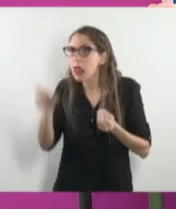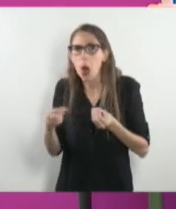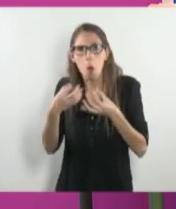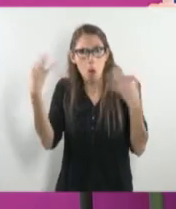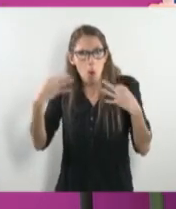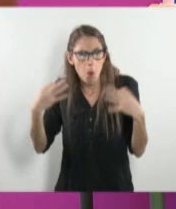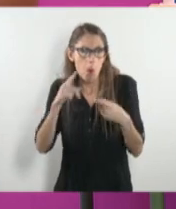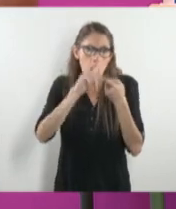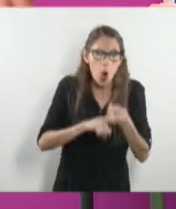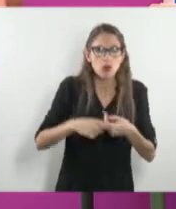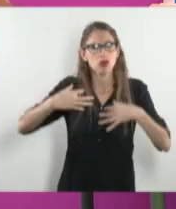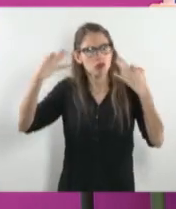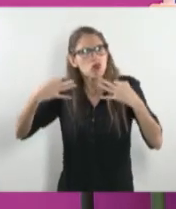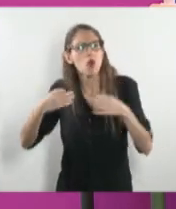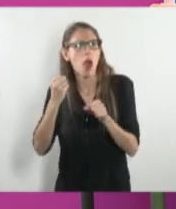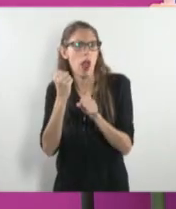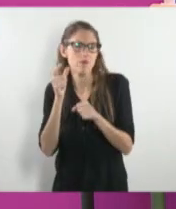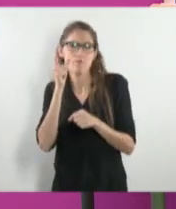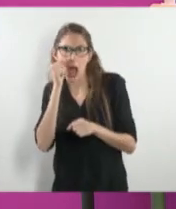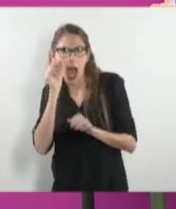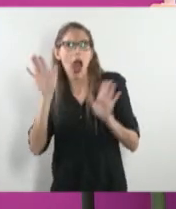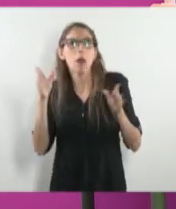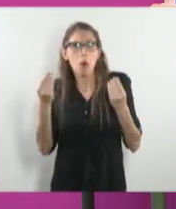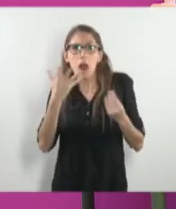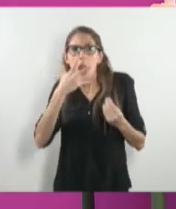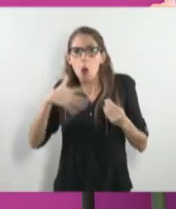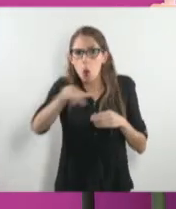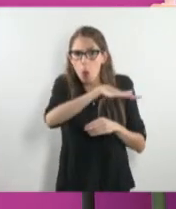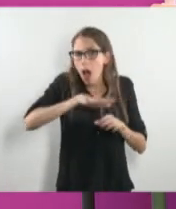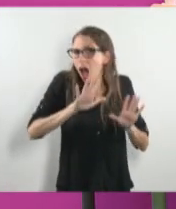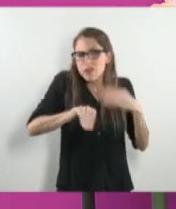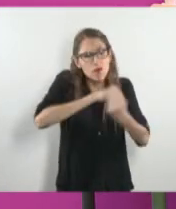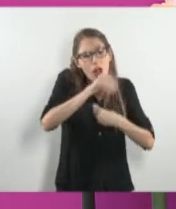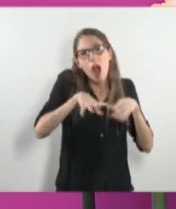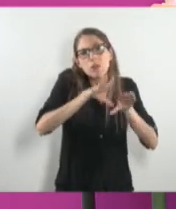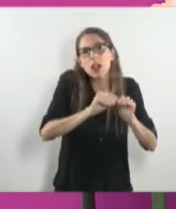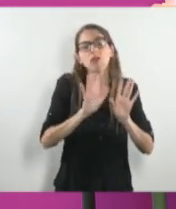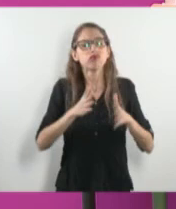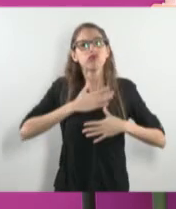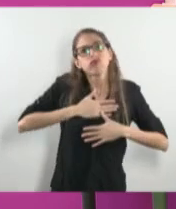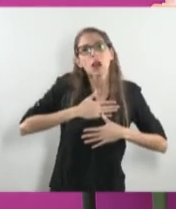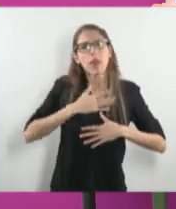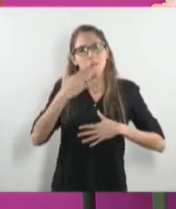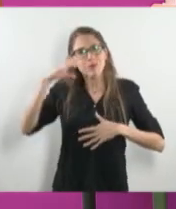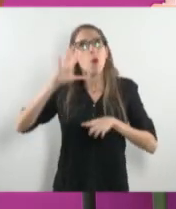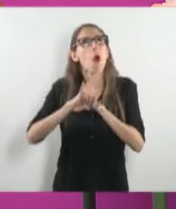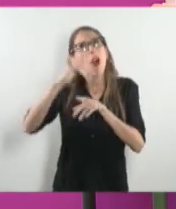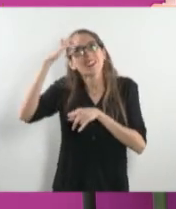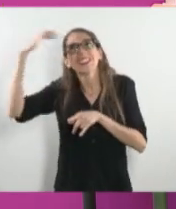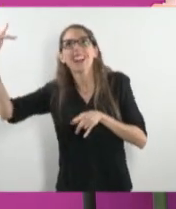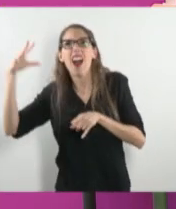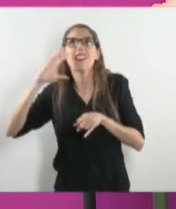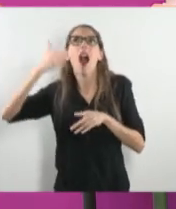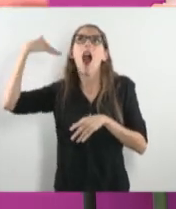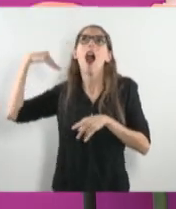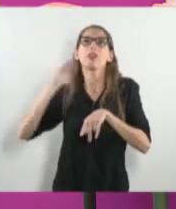marido, porque él estaba en armonía con ese espacio, ¿no? Entonces es como hasta melancólico. Como remite a ese pasado, y esta